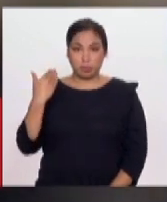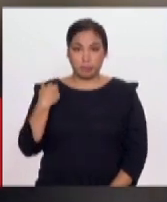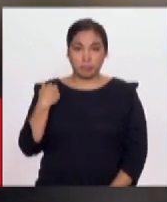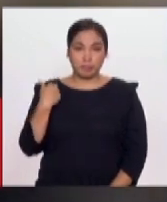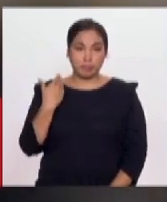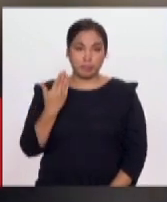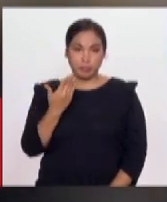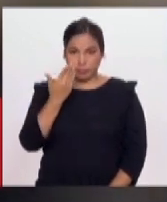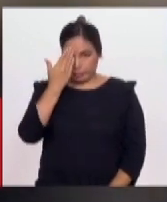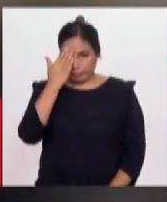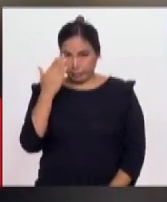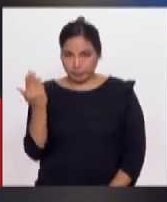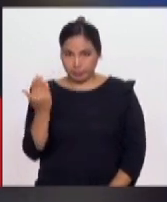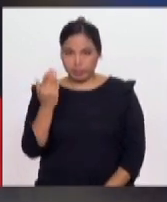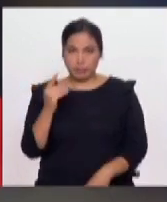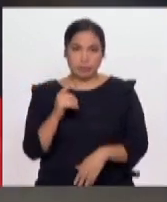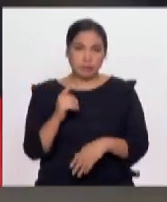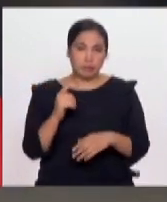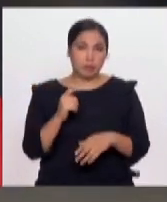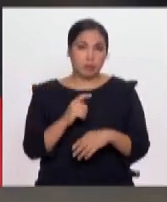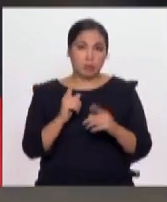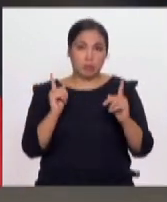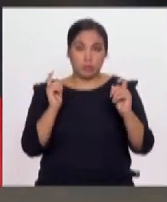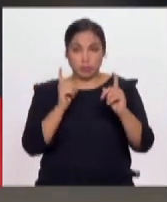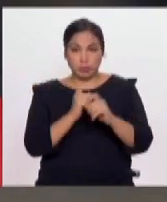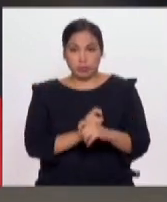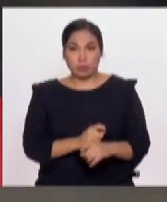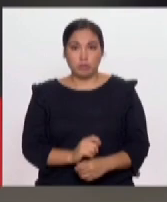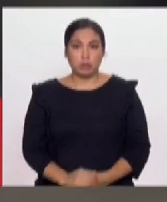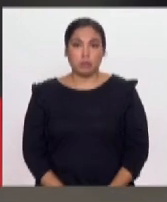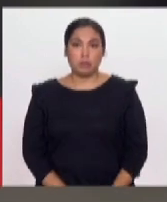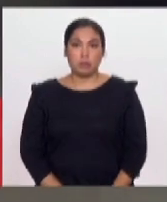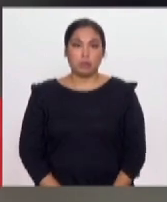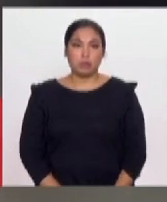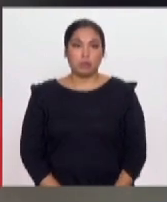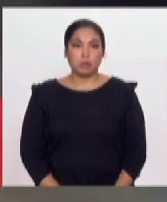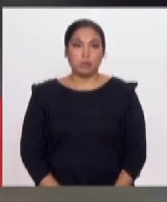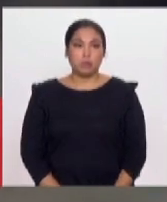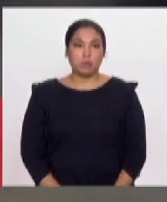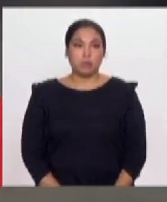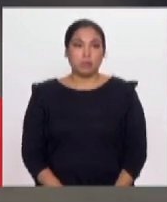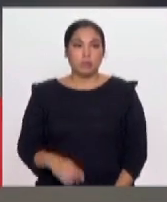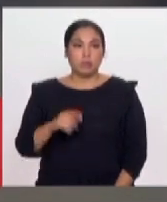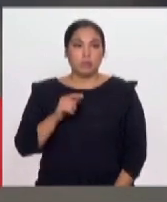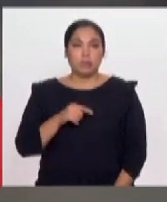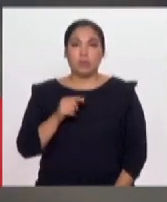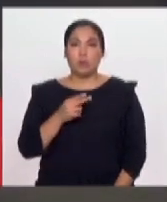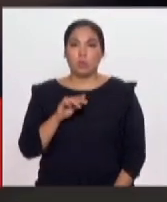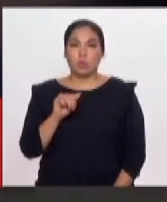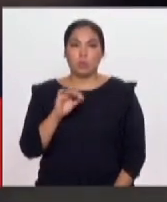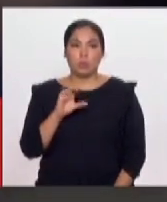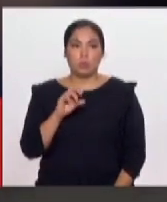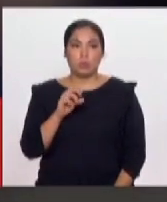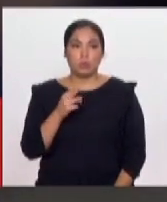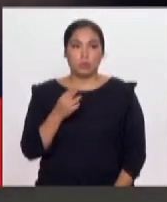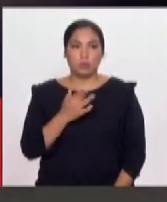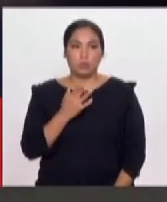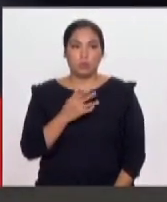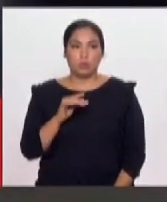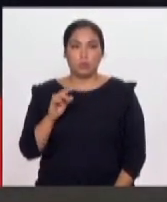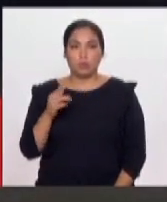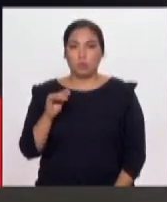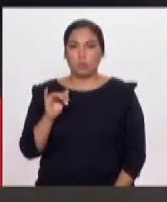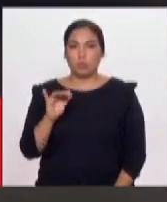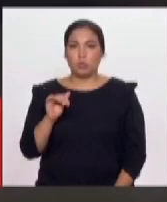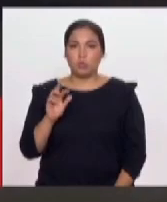días, digamos, de momentos de tensión, trágico y de decepción por parte de la población de la ciudad de Huacho y la provincia de Huaura,